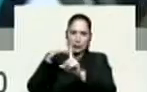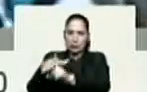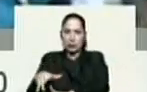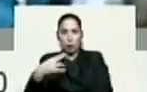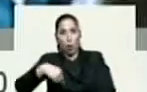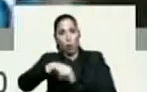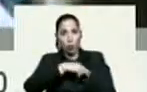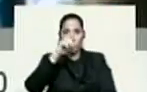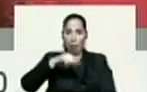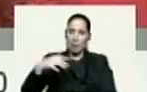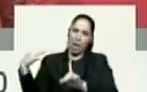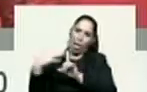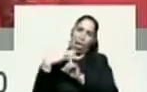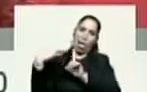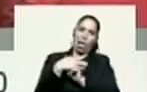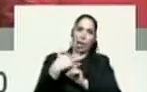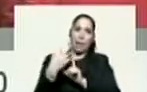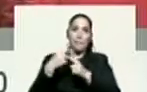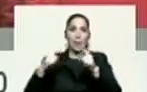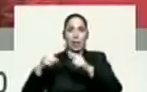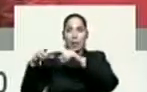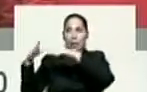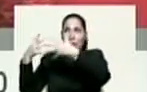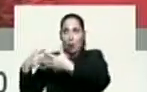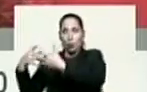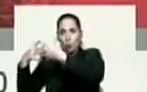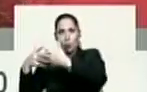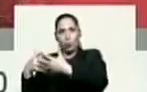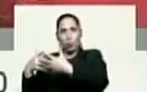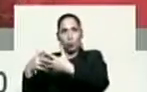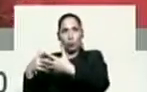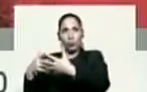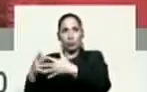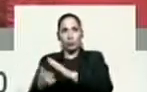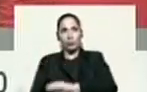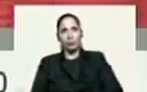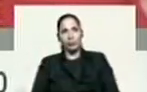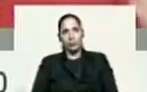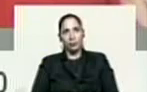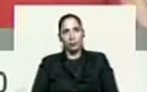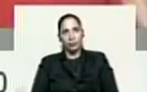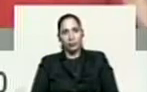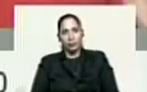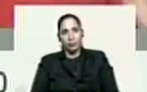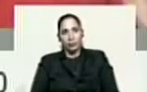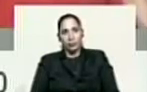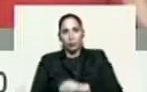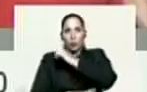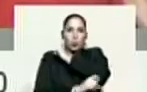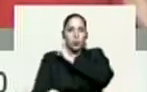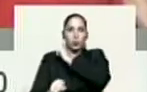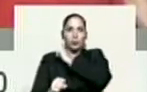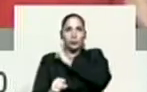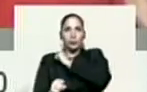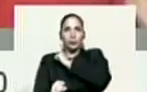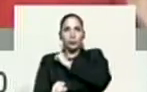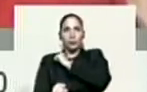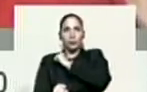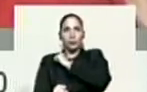nos amenazan, desde Estados Unidos. El delincuente